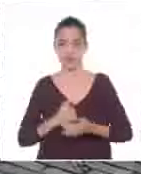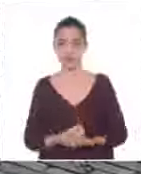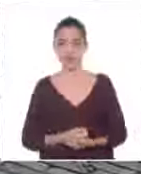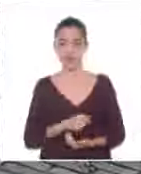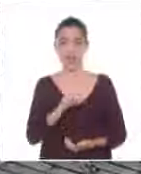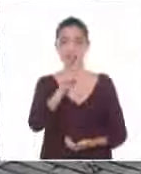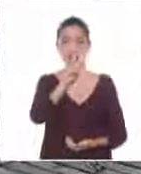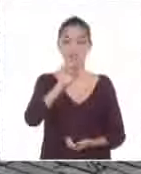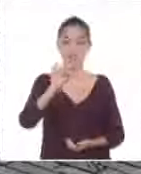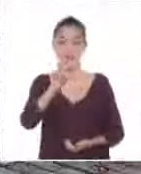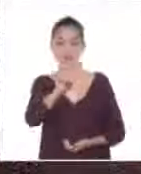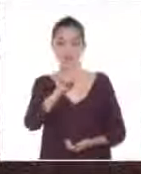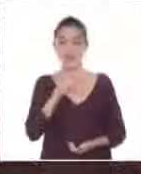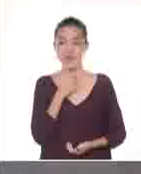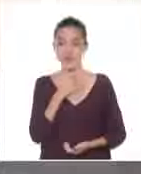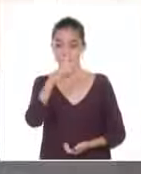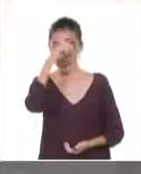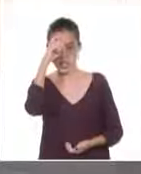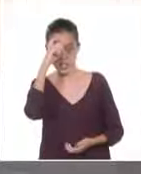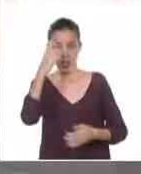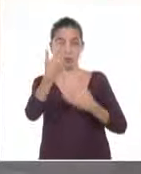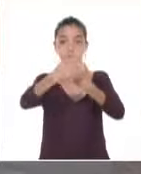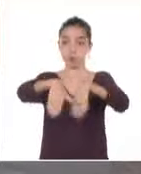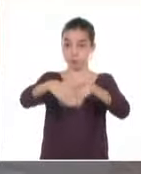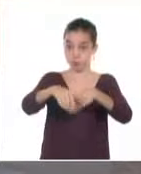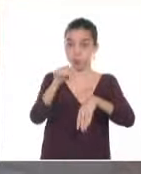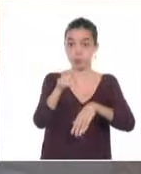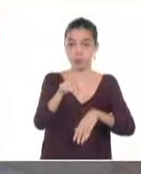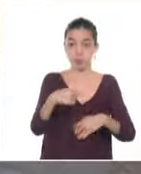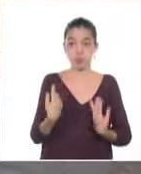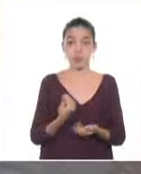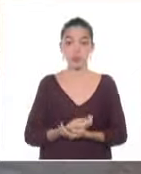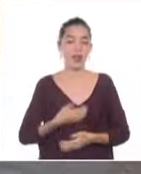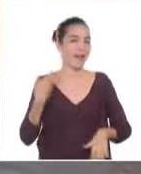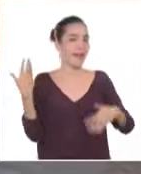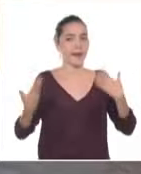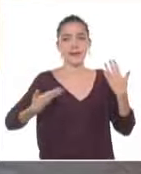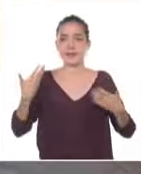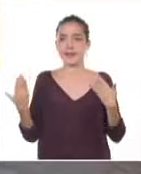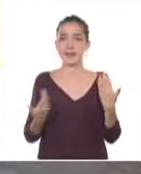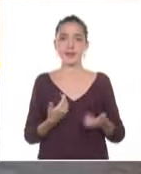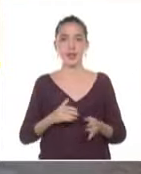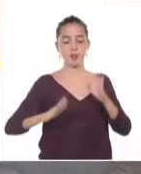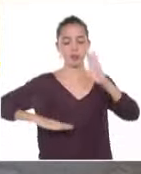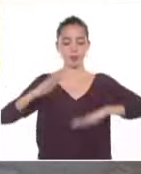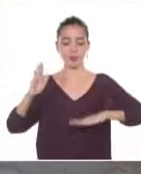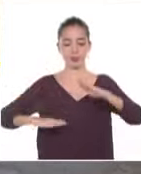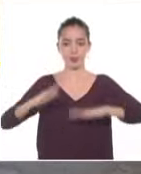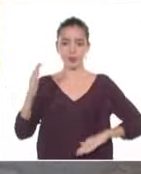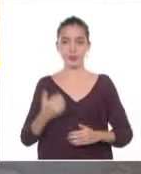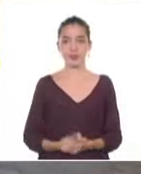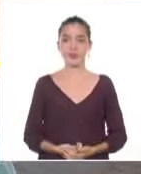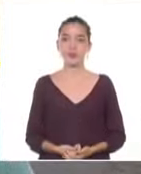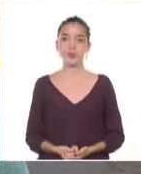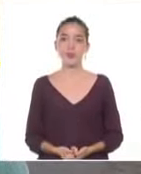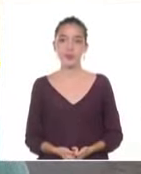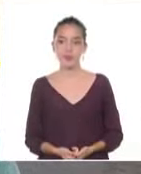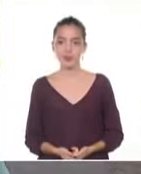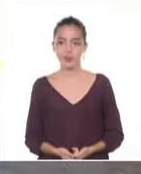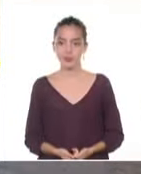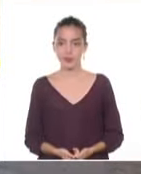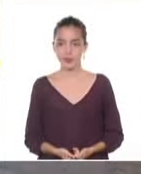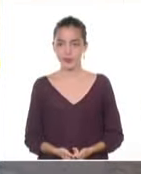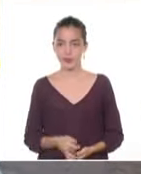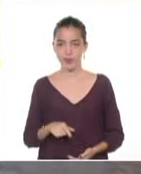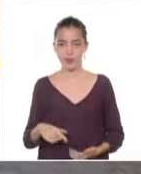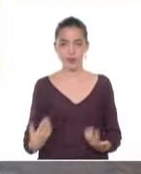gran corredor cultural durante todo el día. Este gran cierre aquí en la calle de Jesús María, en todo Vives, sea una unidad